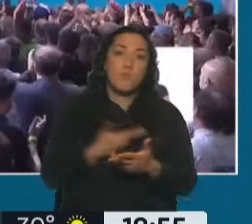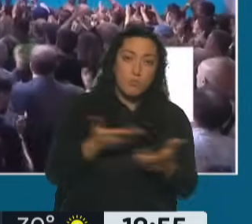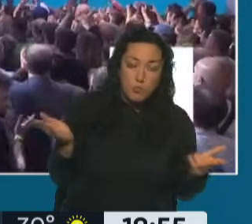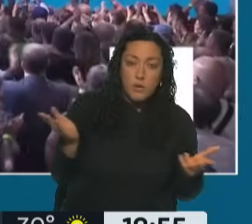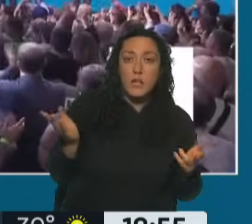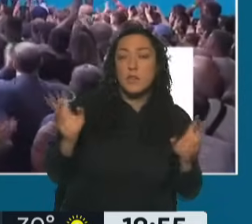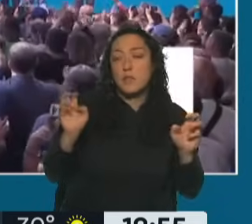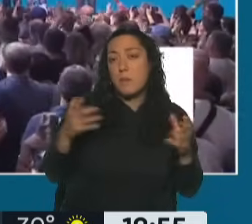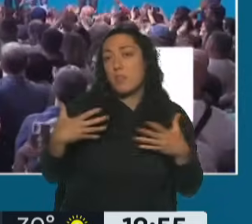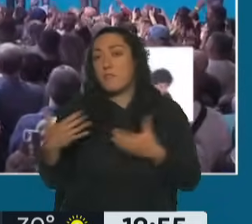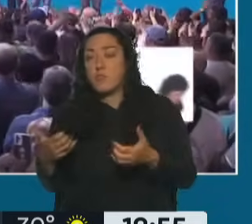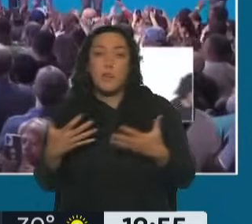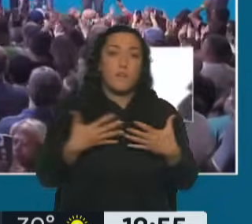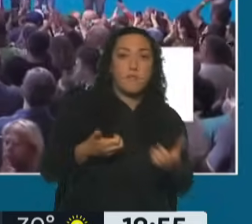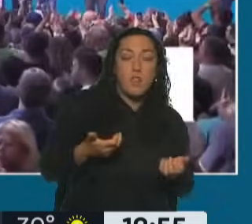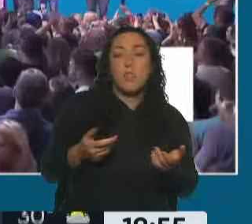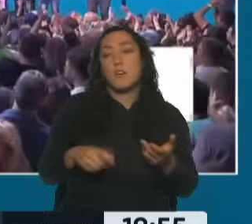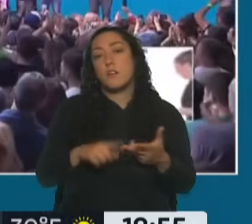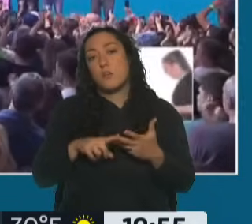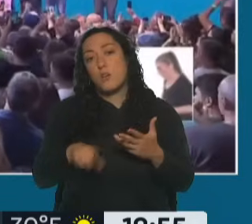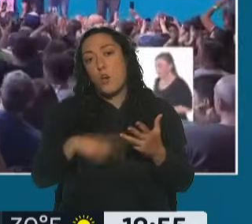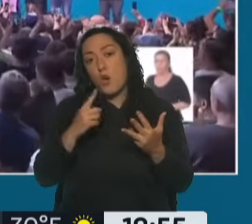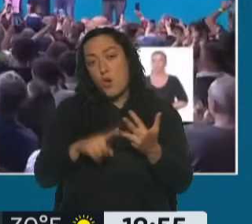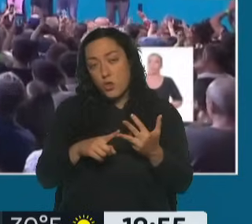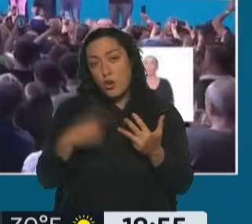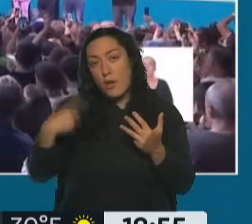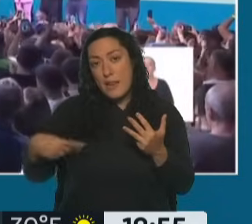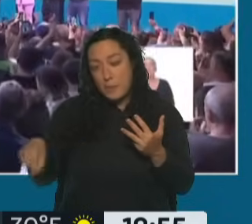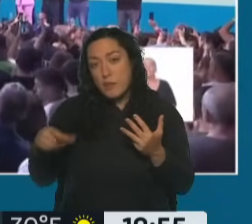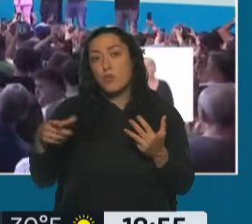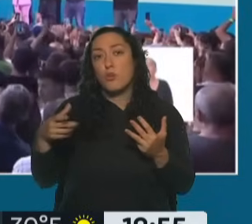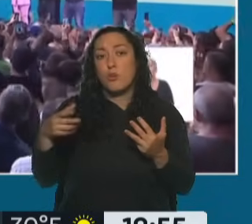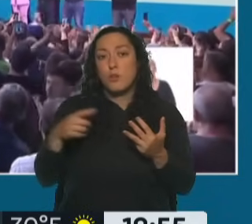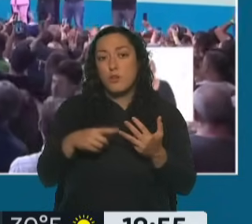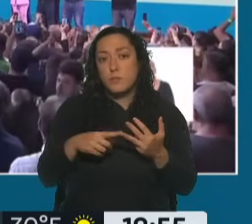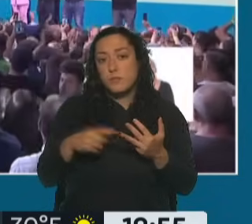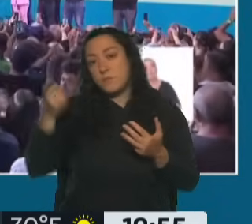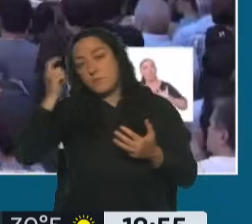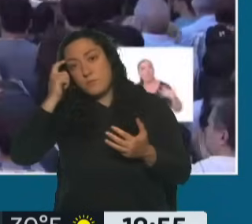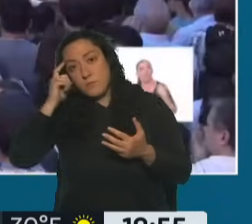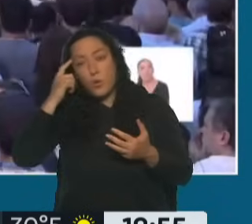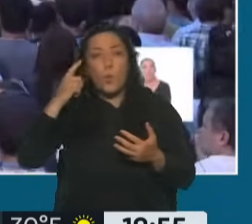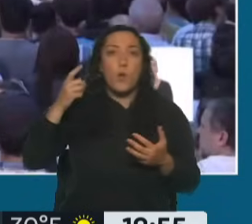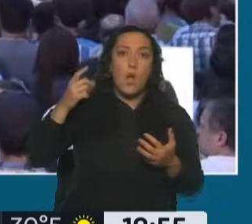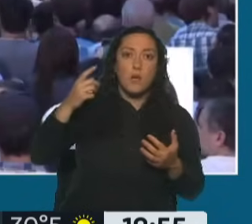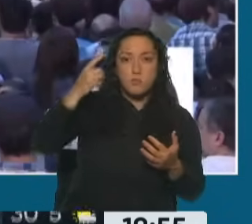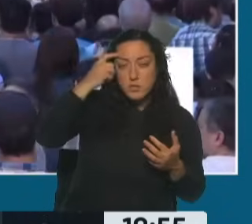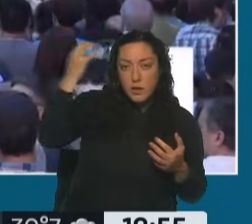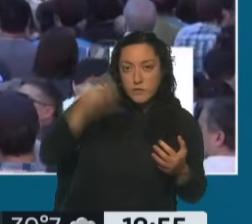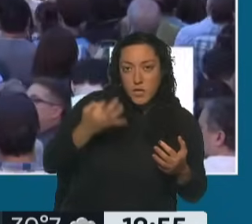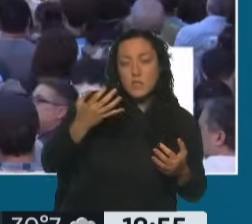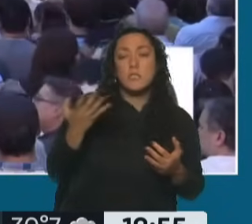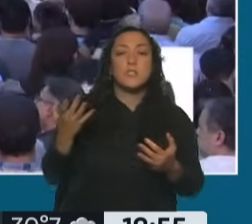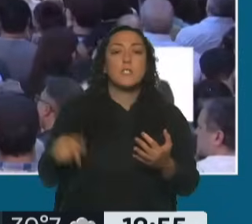defender lo Público-privado. público, defender lo privado. Sí. Hubo otro elemento que ayudó a tomar posición, que era locura-cordura, que estaba presente, ¿no? Digamos,